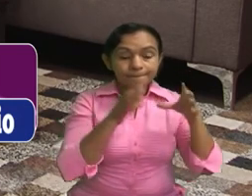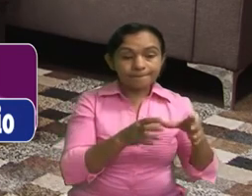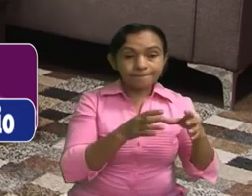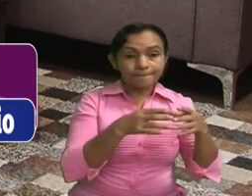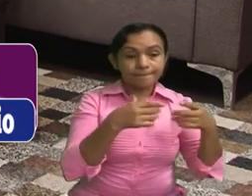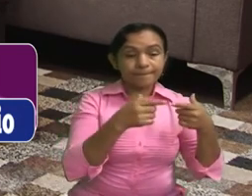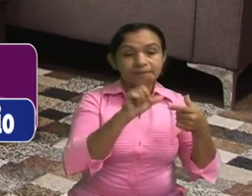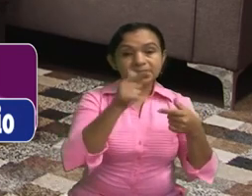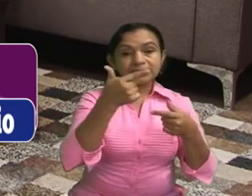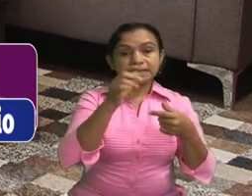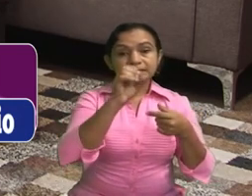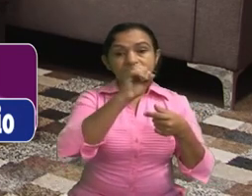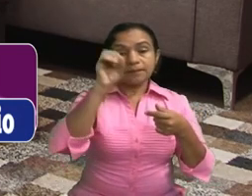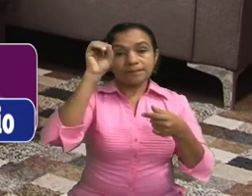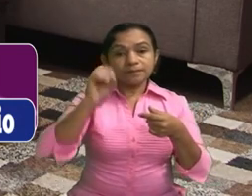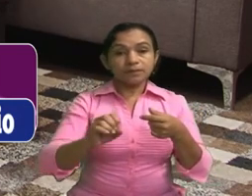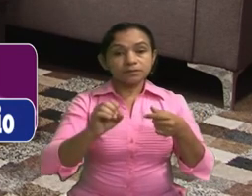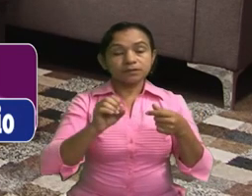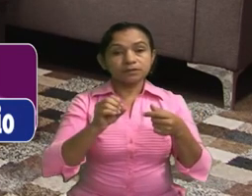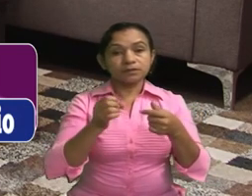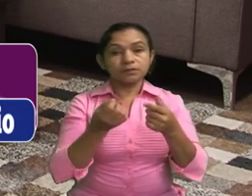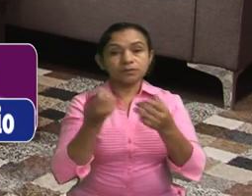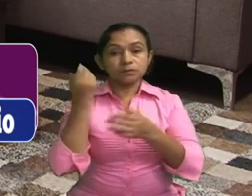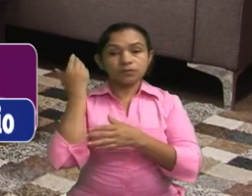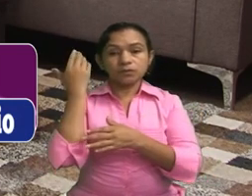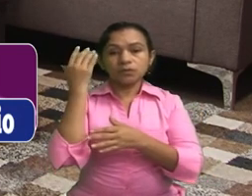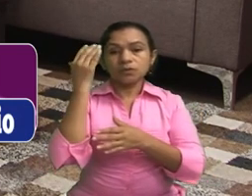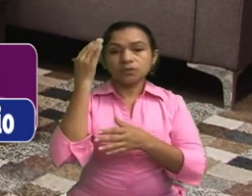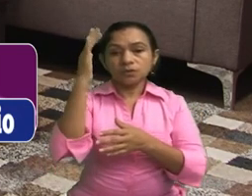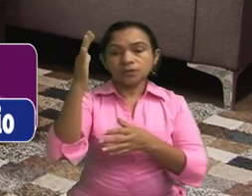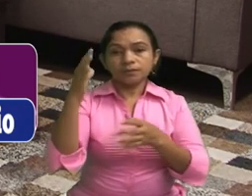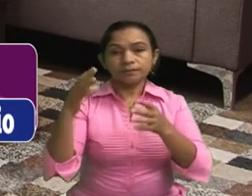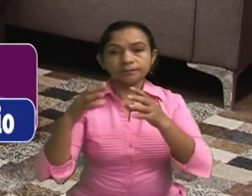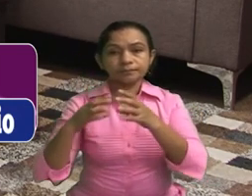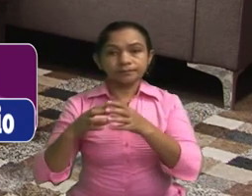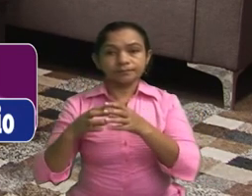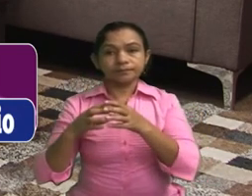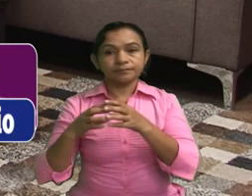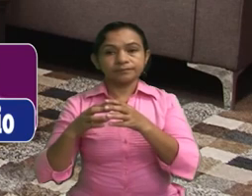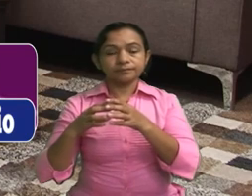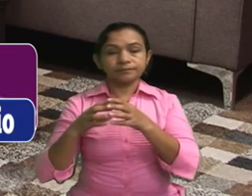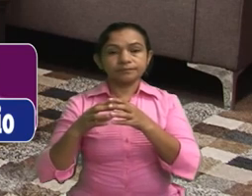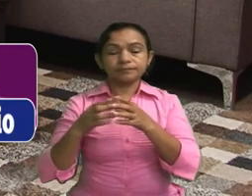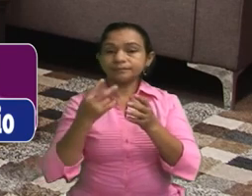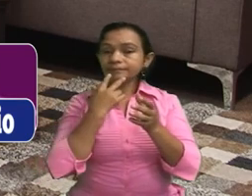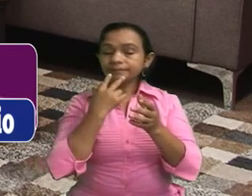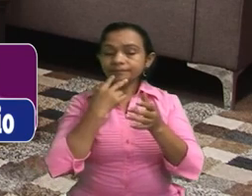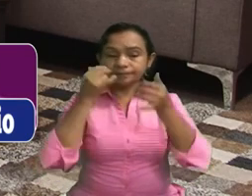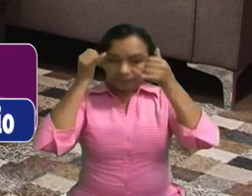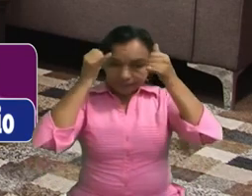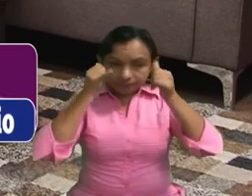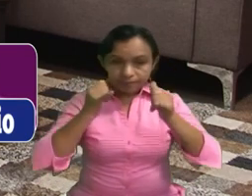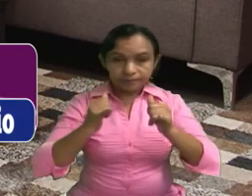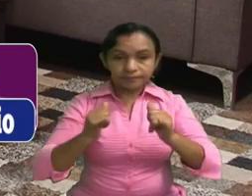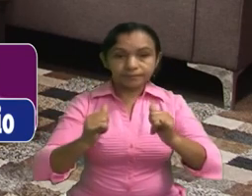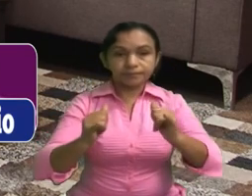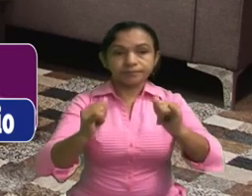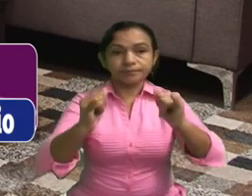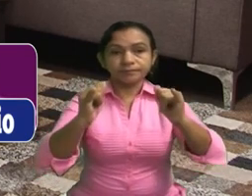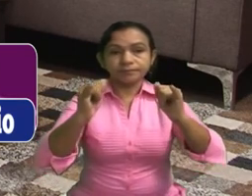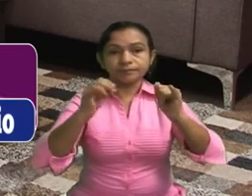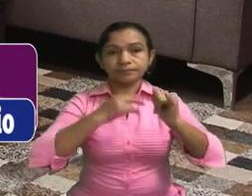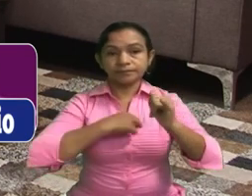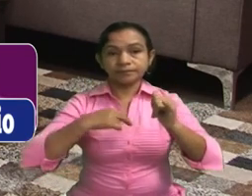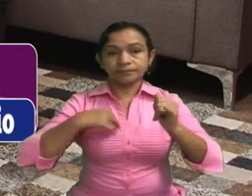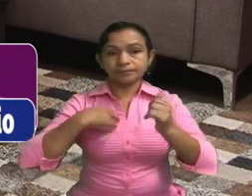ese 70% de la biosfera de Bosaguá, y donde no hay ganadería. Las zonas, le estamos